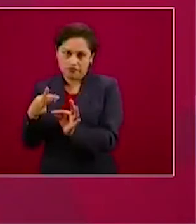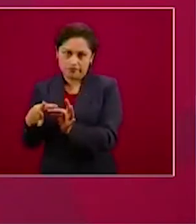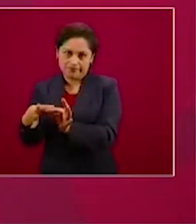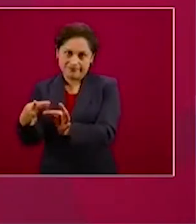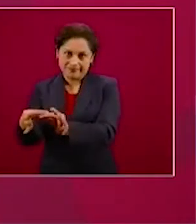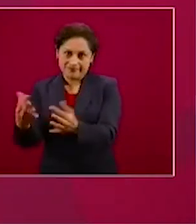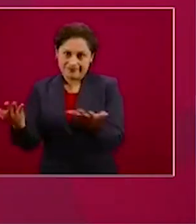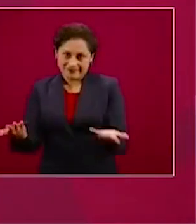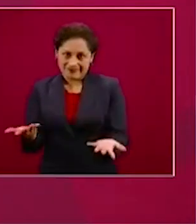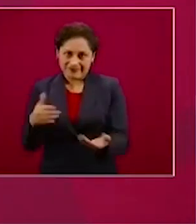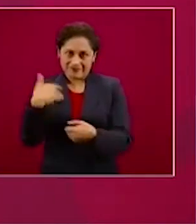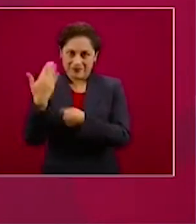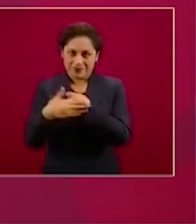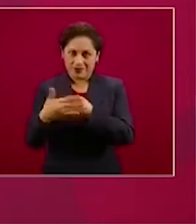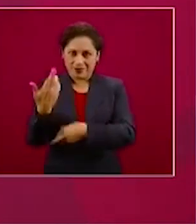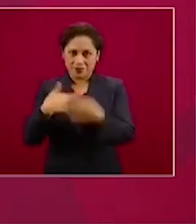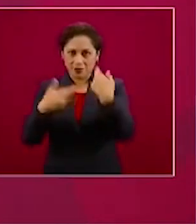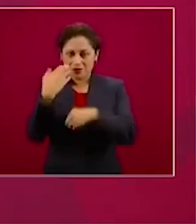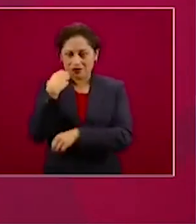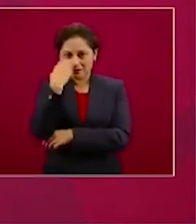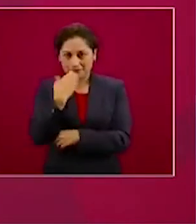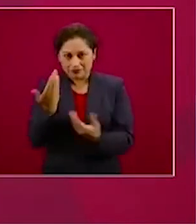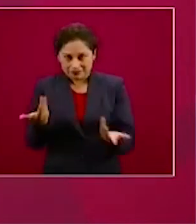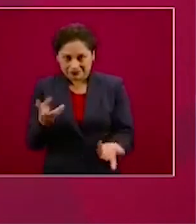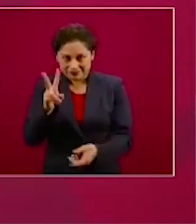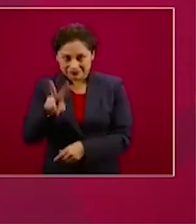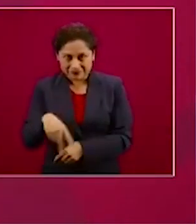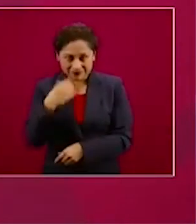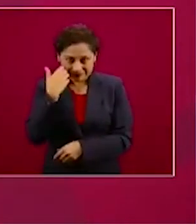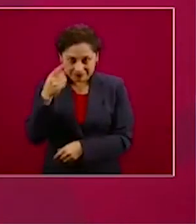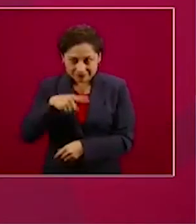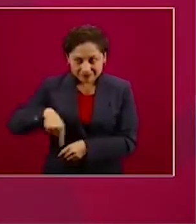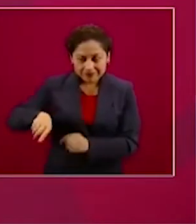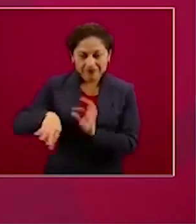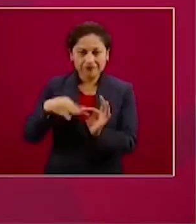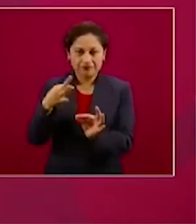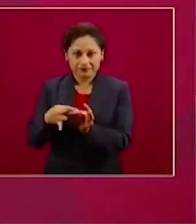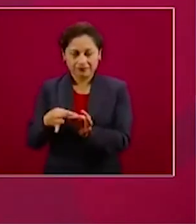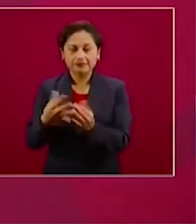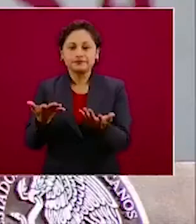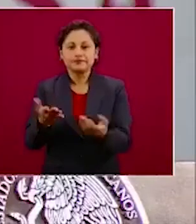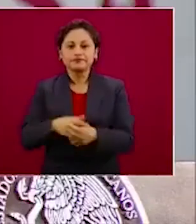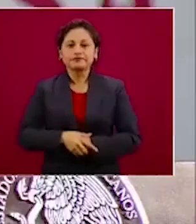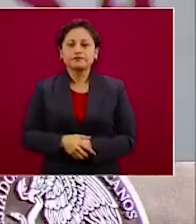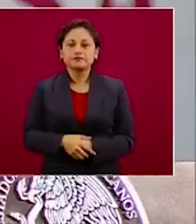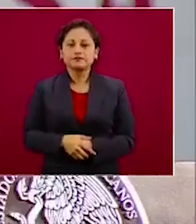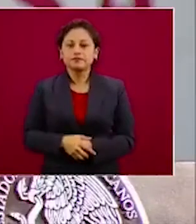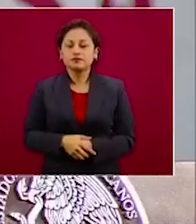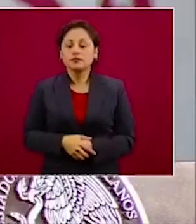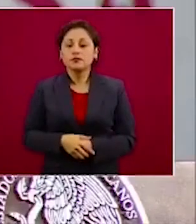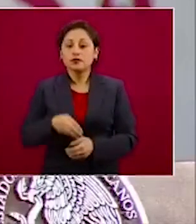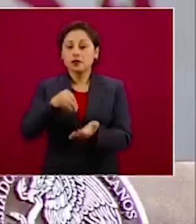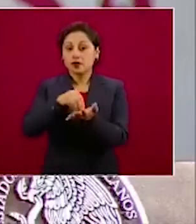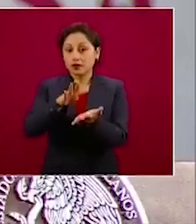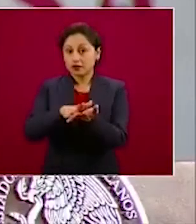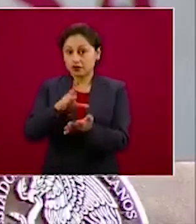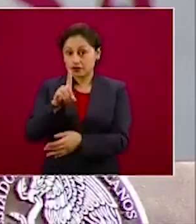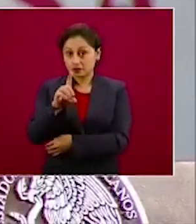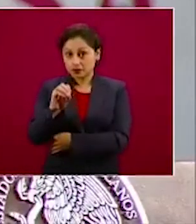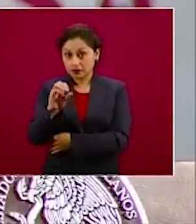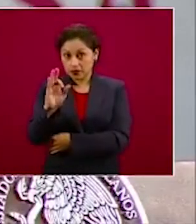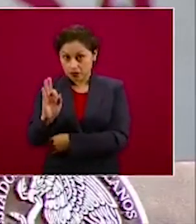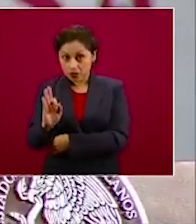de la profeco señaló que los que se mantienen con costos competitivos y bajos son repsol móvil total y g500